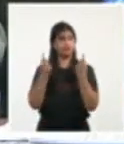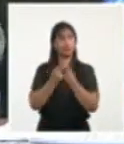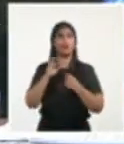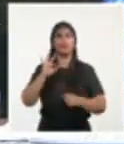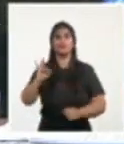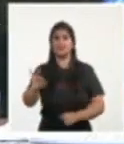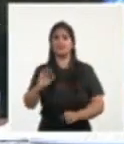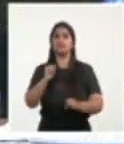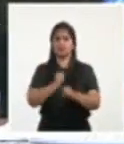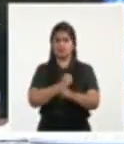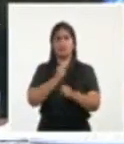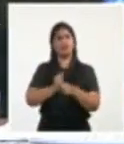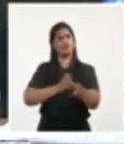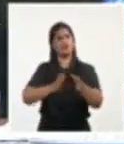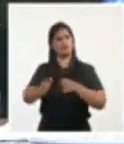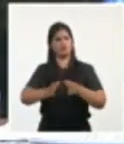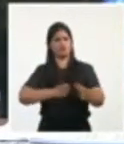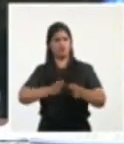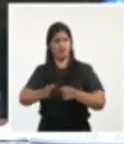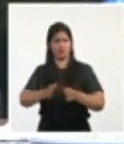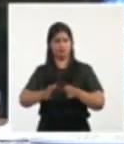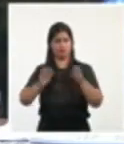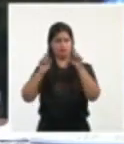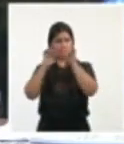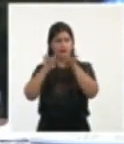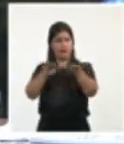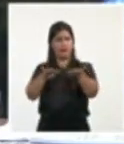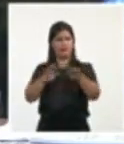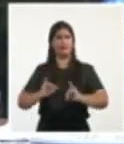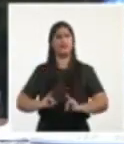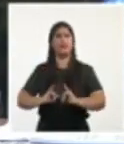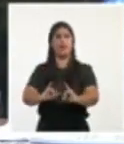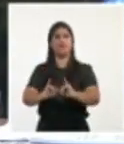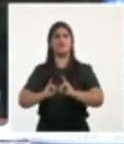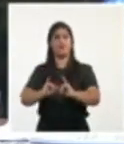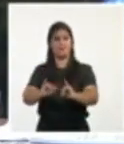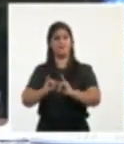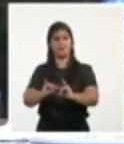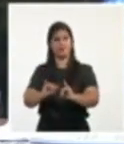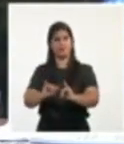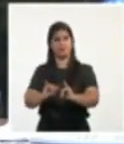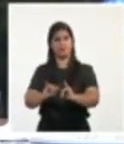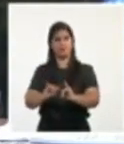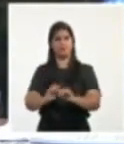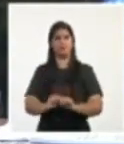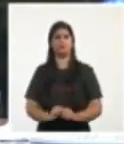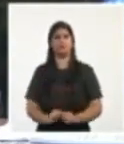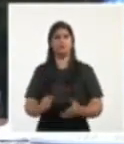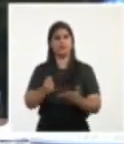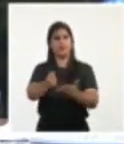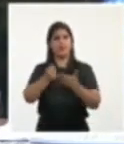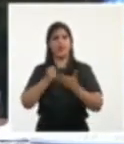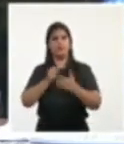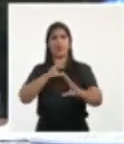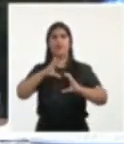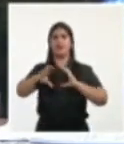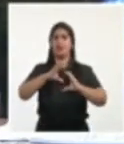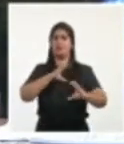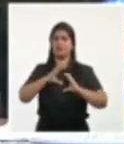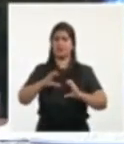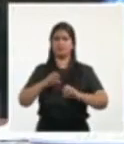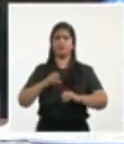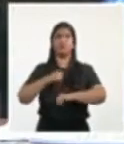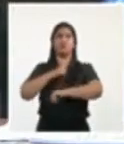verificación. De hecho, nuestras estadísticas también son verificadas internacionalmente y para eso se hacen revisiones